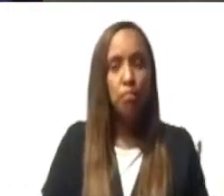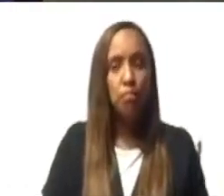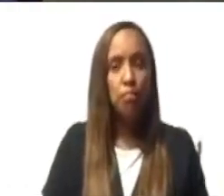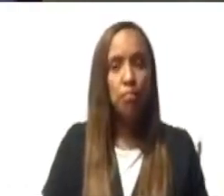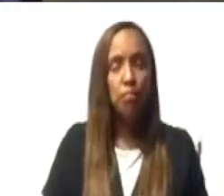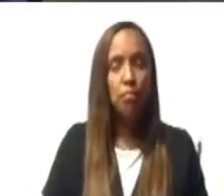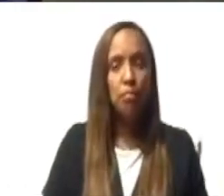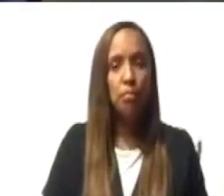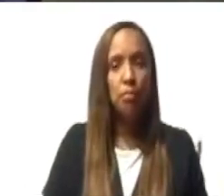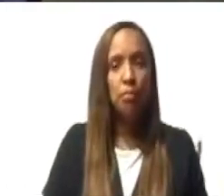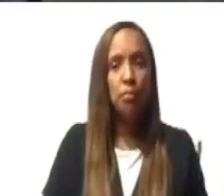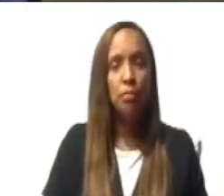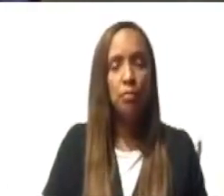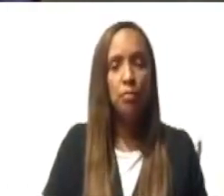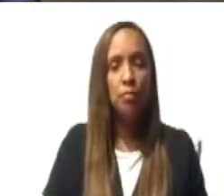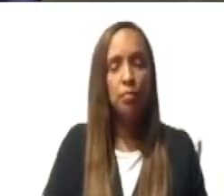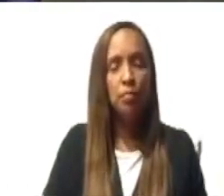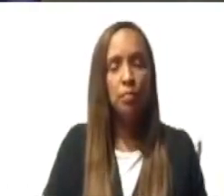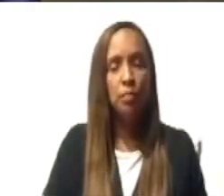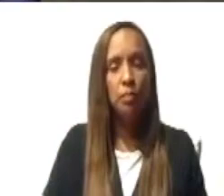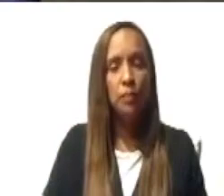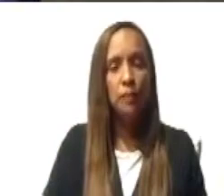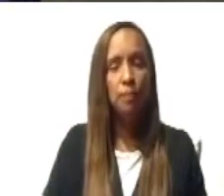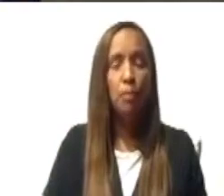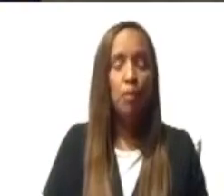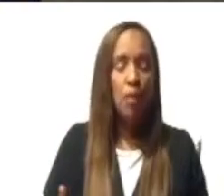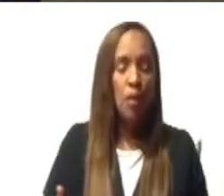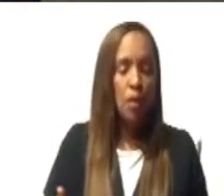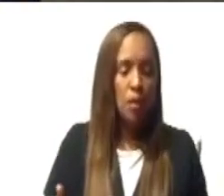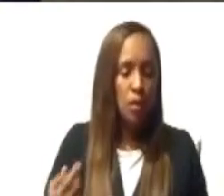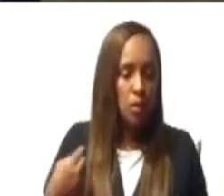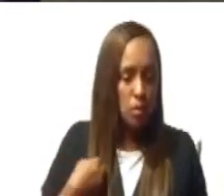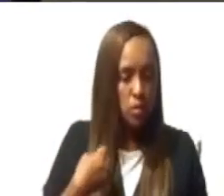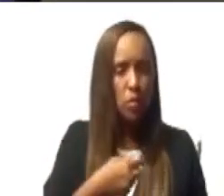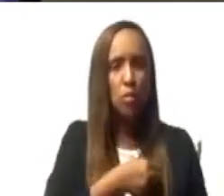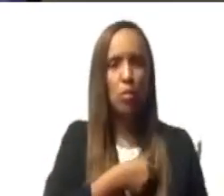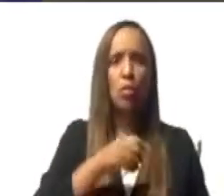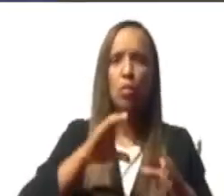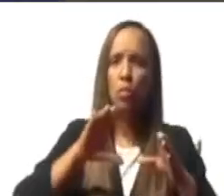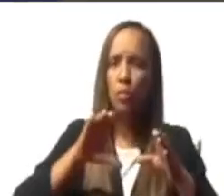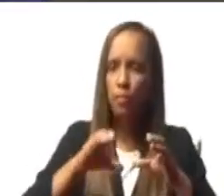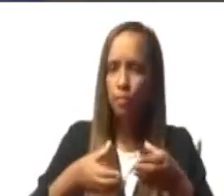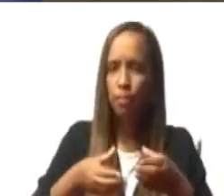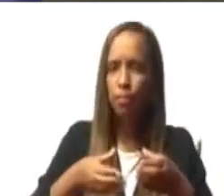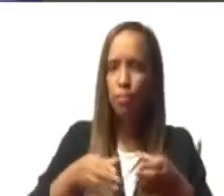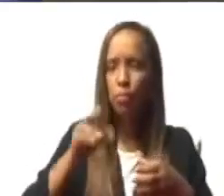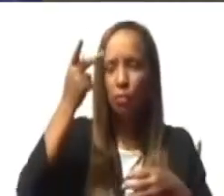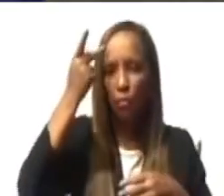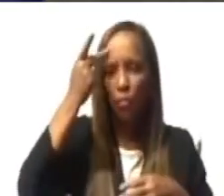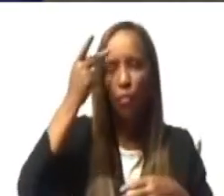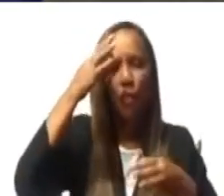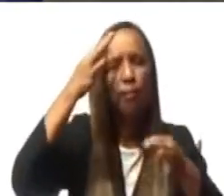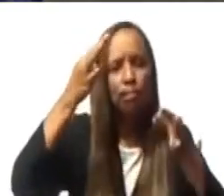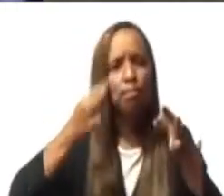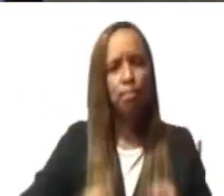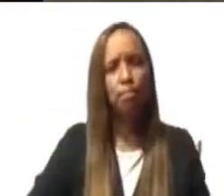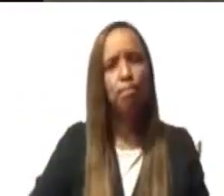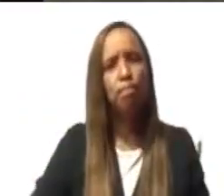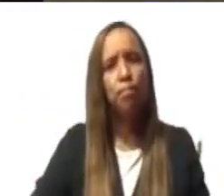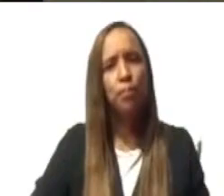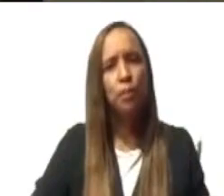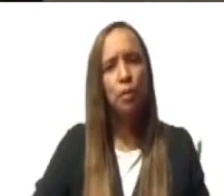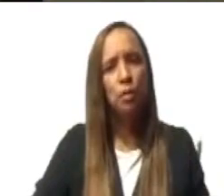a presentar el vocero de nuestra organización. Y les repito,